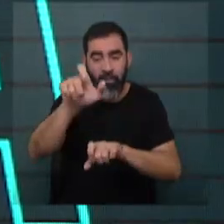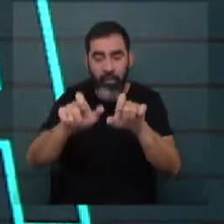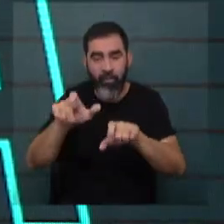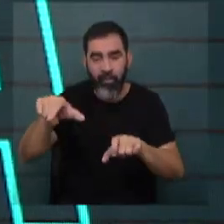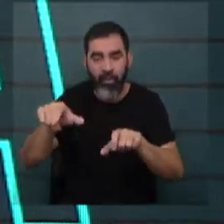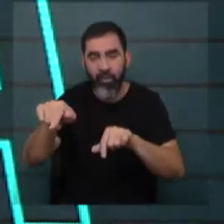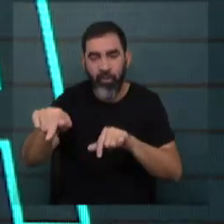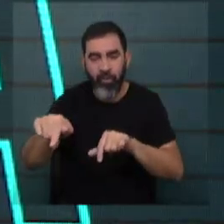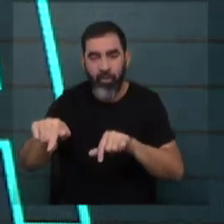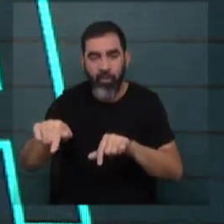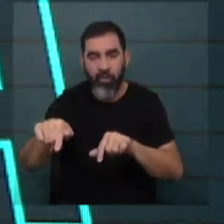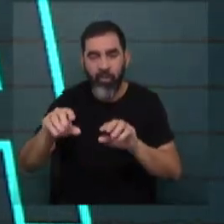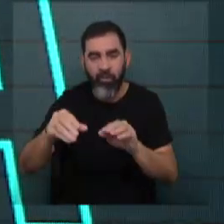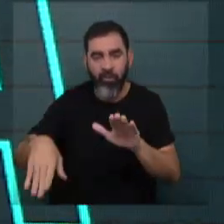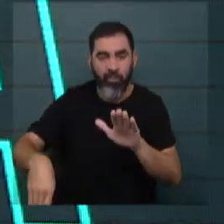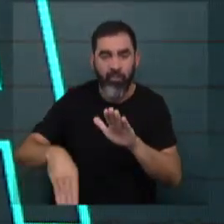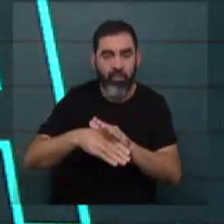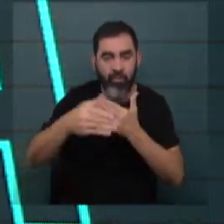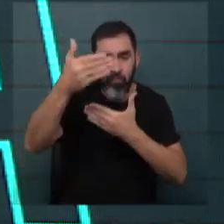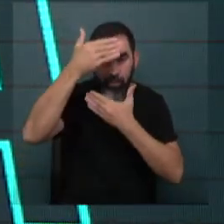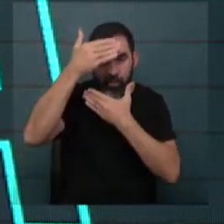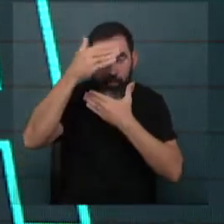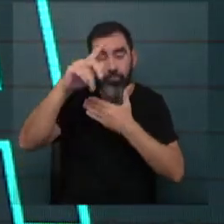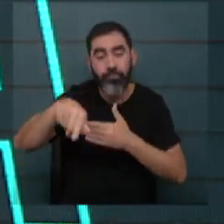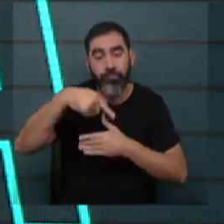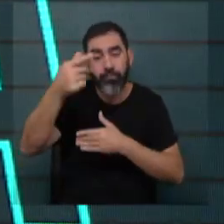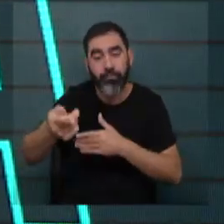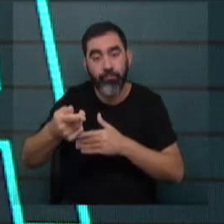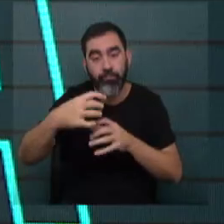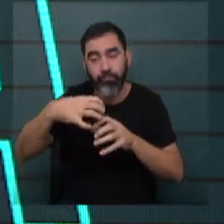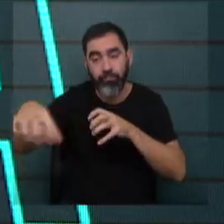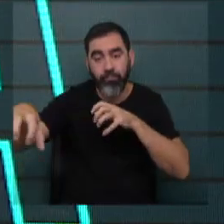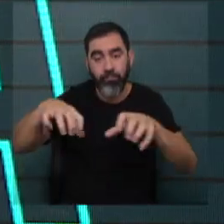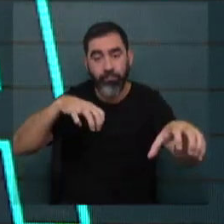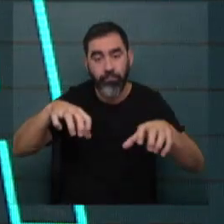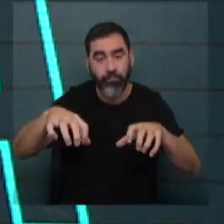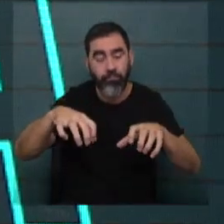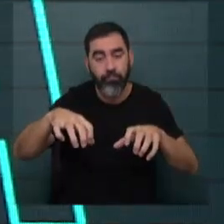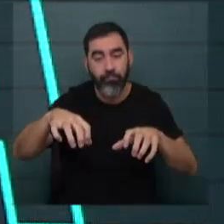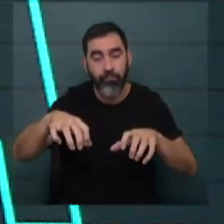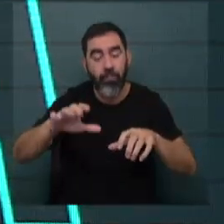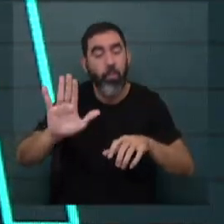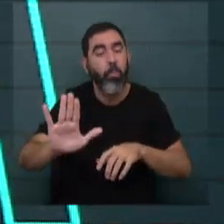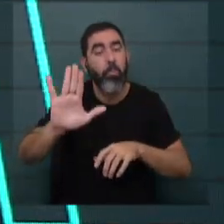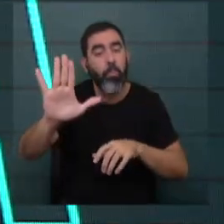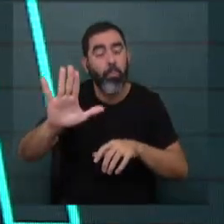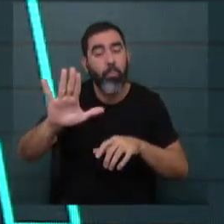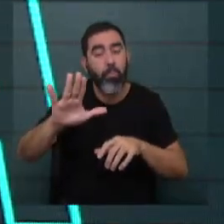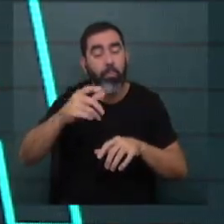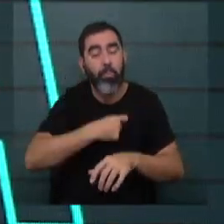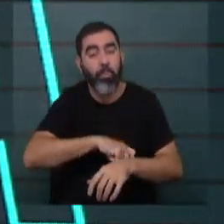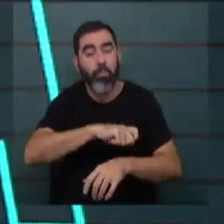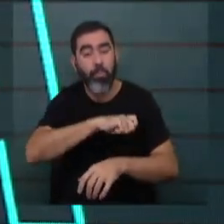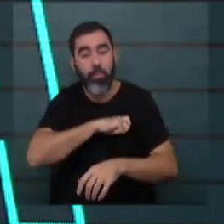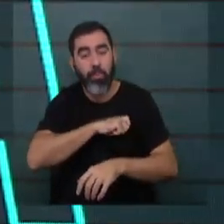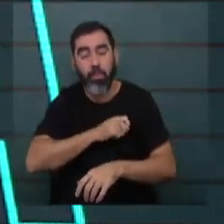Occidental, la que fue desplazada por Marruecos, esto después de la separación, de la promesa de descolonización de España que